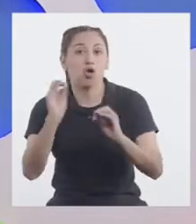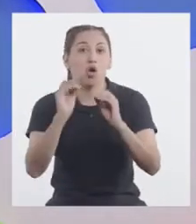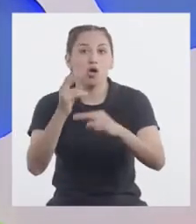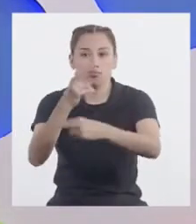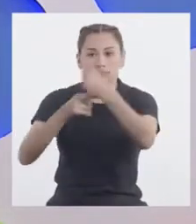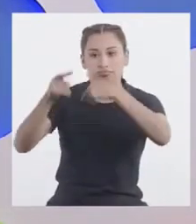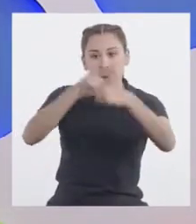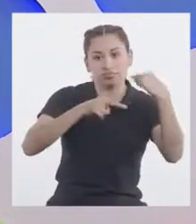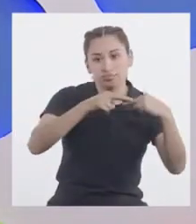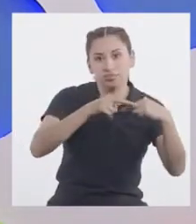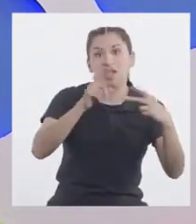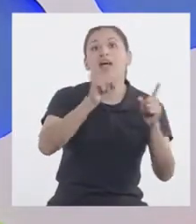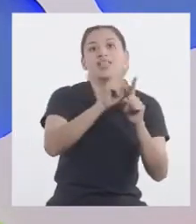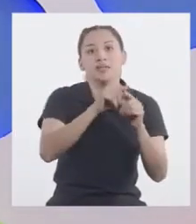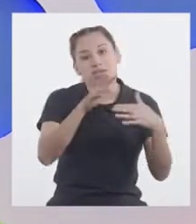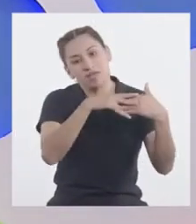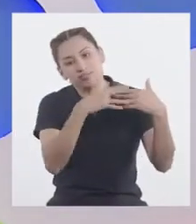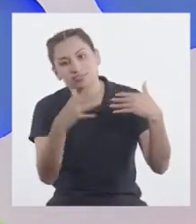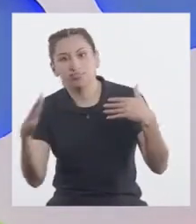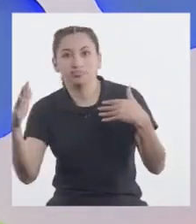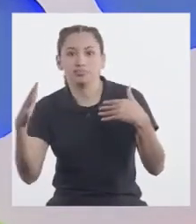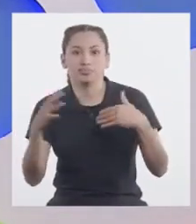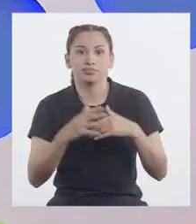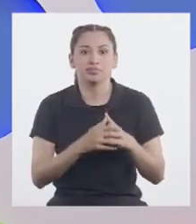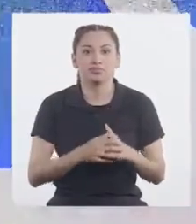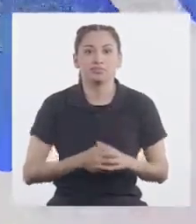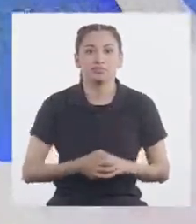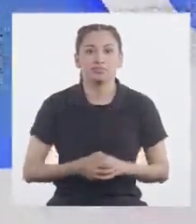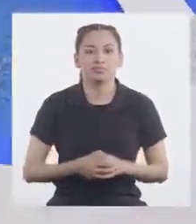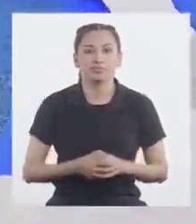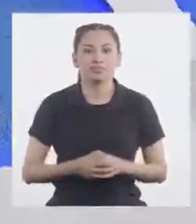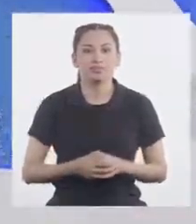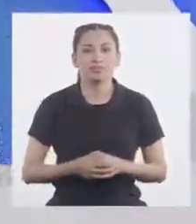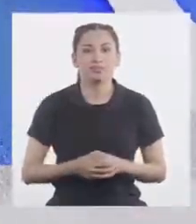momento, o retroceder y avanzar también.